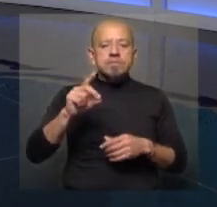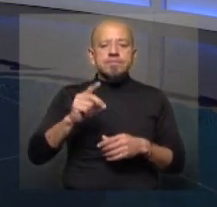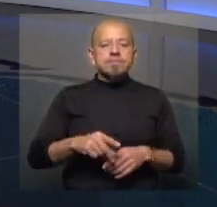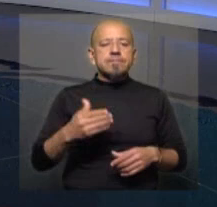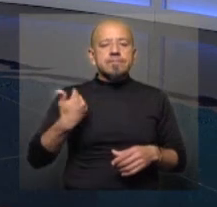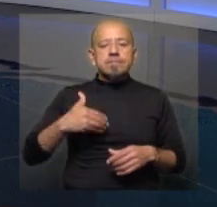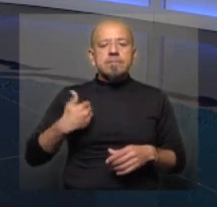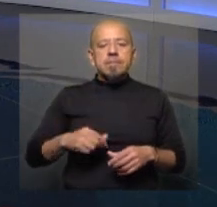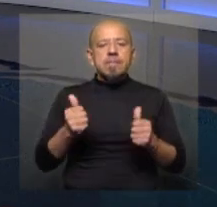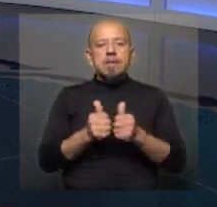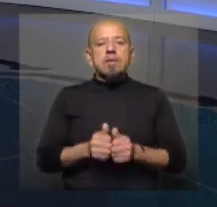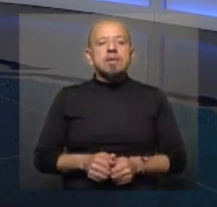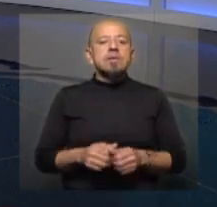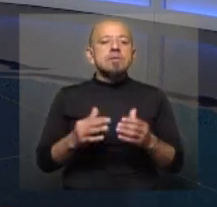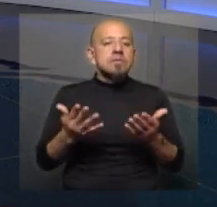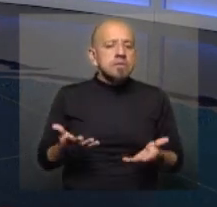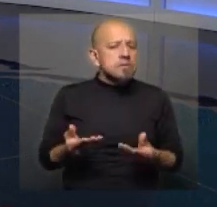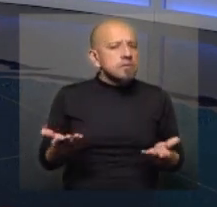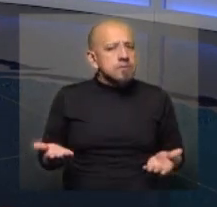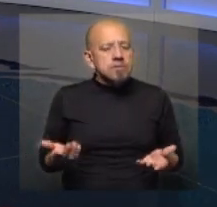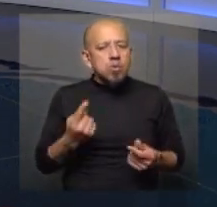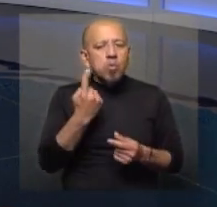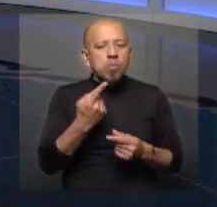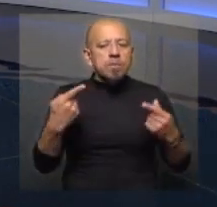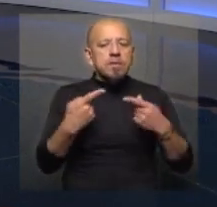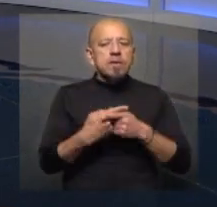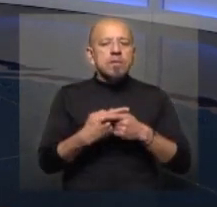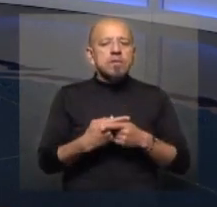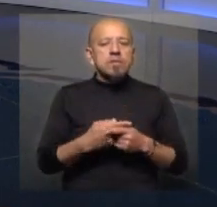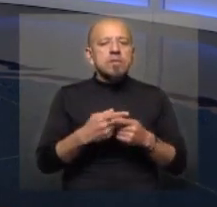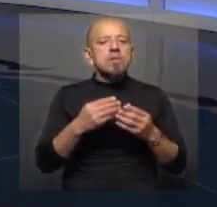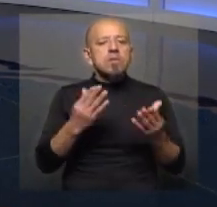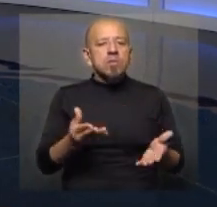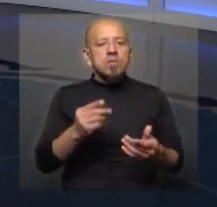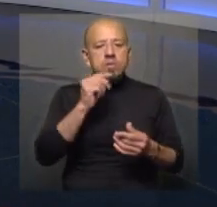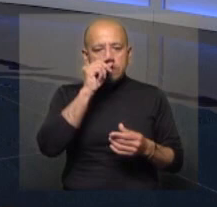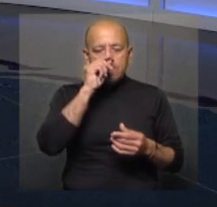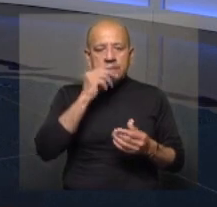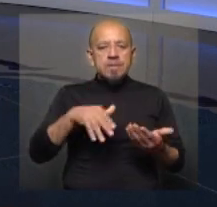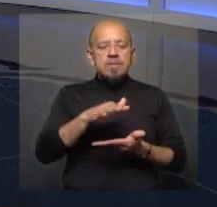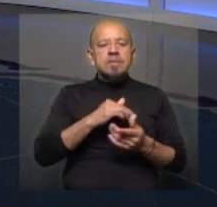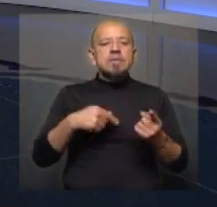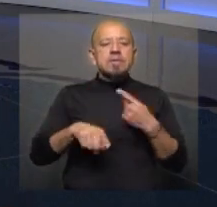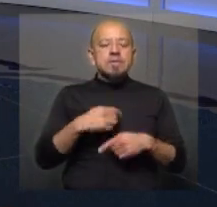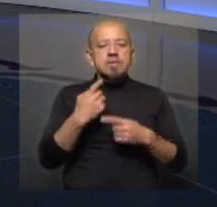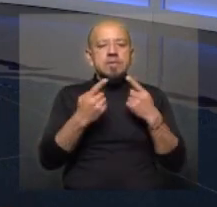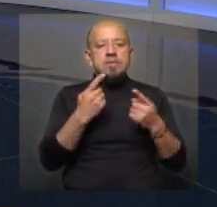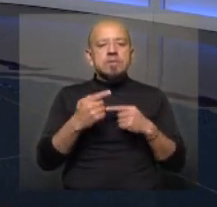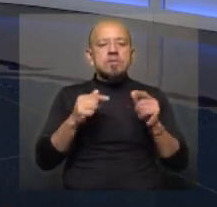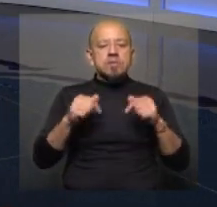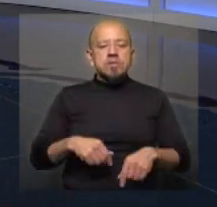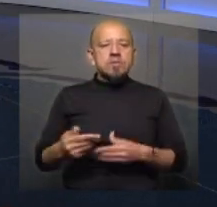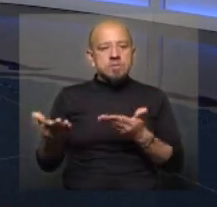Argentina nos dieron Una limosna con solo un partido Cómo hay que leer esta situación de todo esto estaremos hablando esta noche